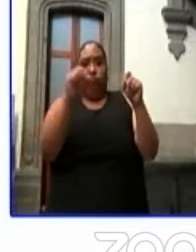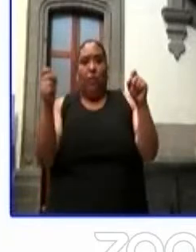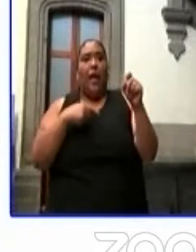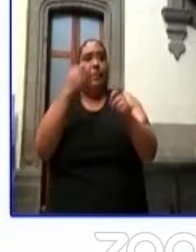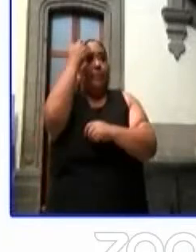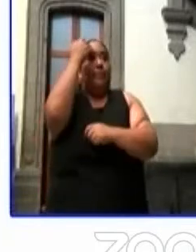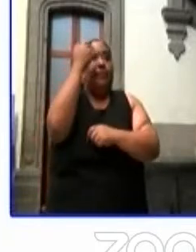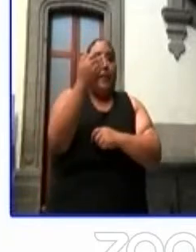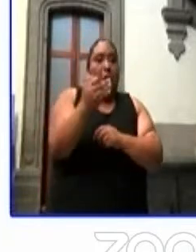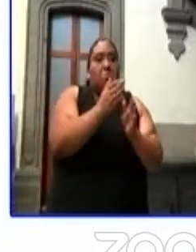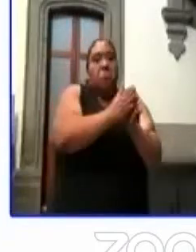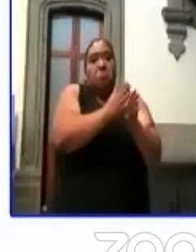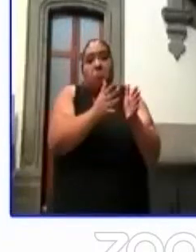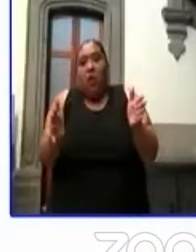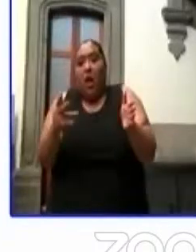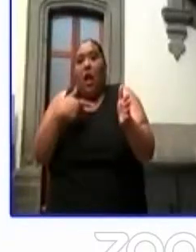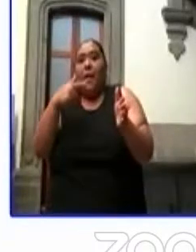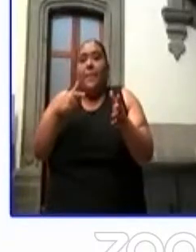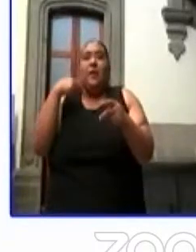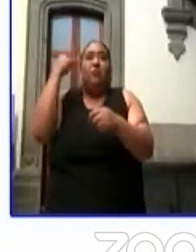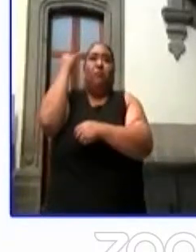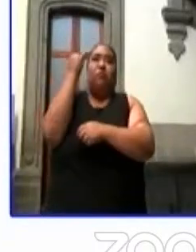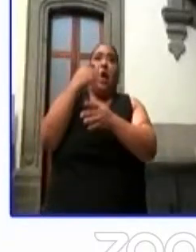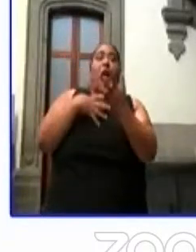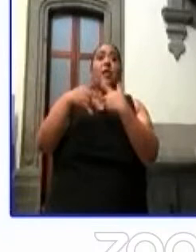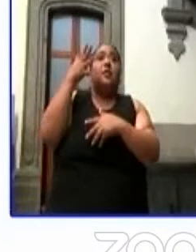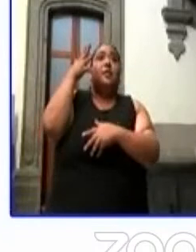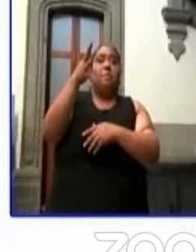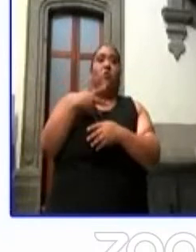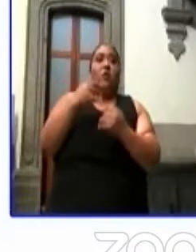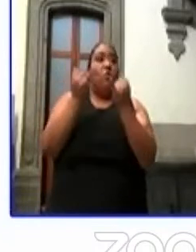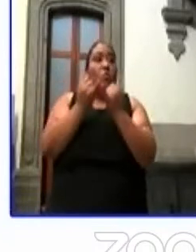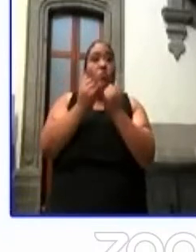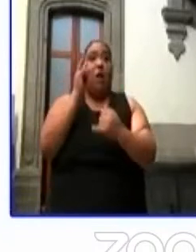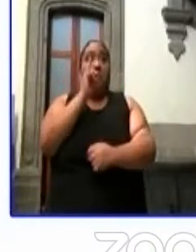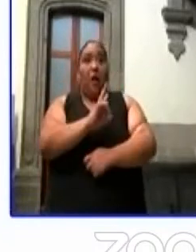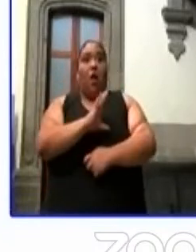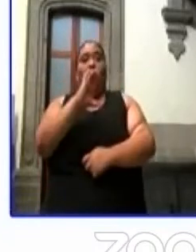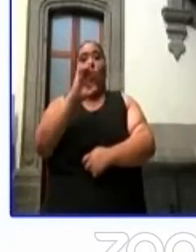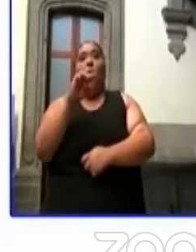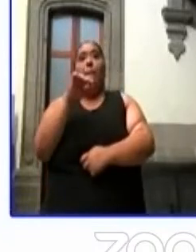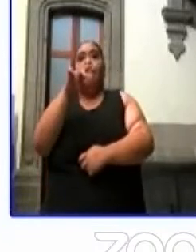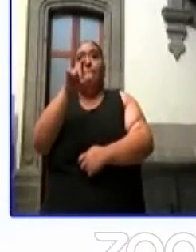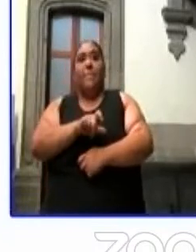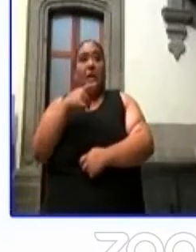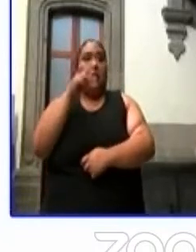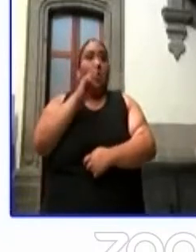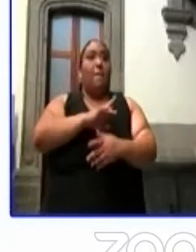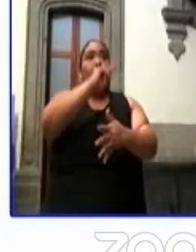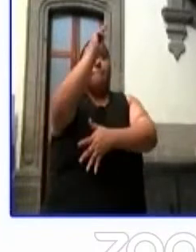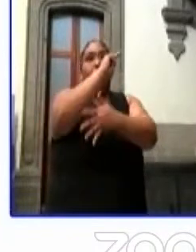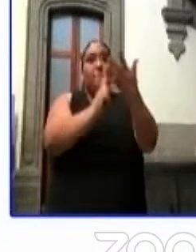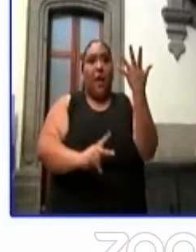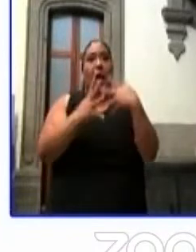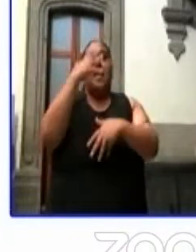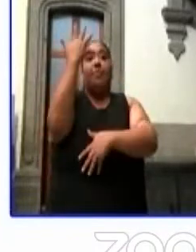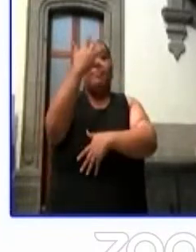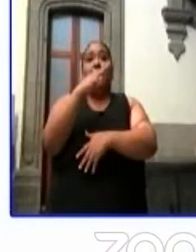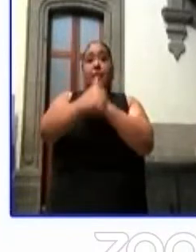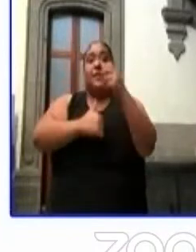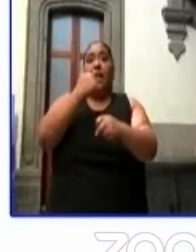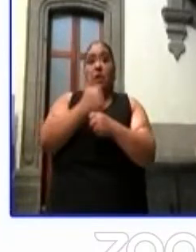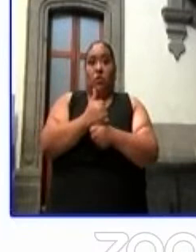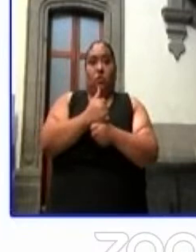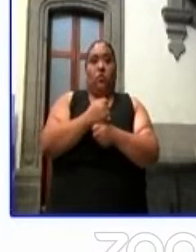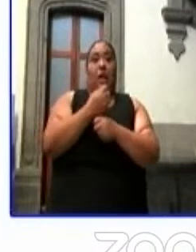plazo, porque además, véanlo, Cuamex le apostó con todo y estamos hablando de un plan a 10 años, del 23 al